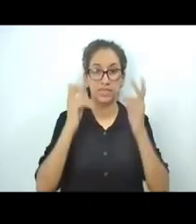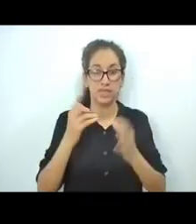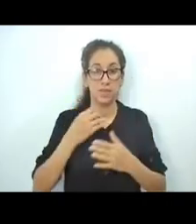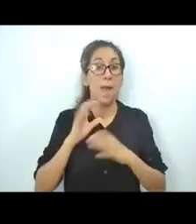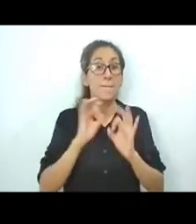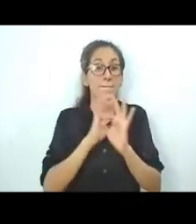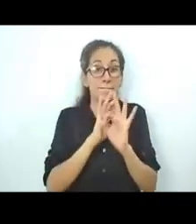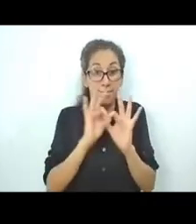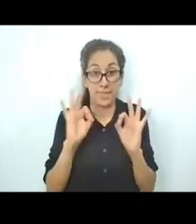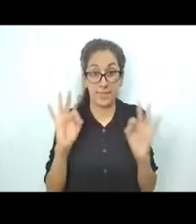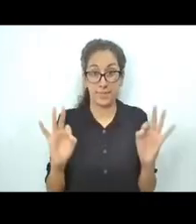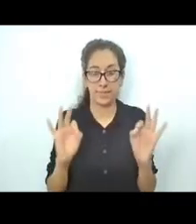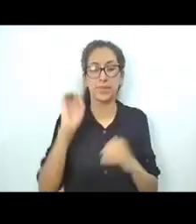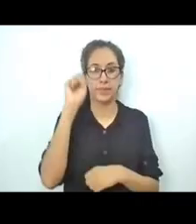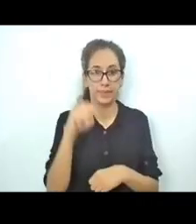que eso sí tiene